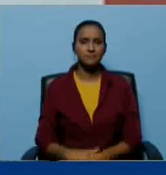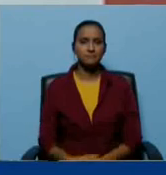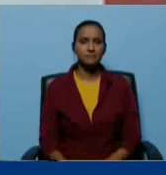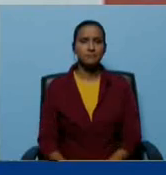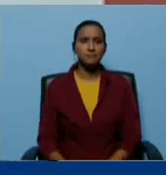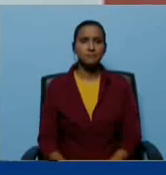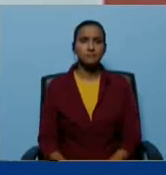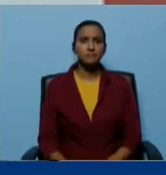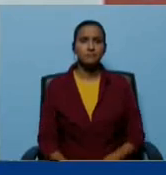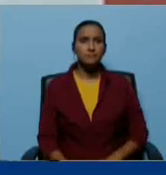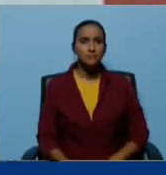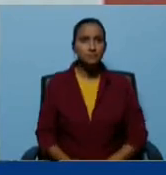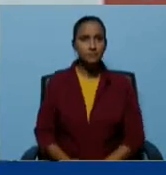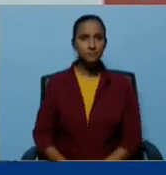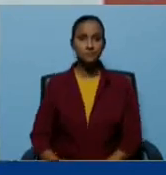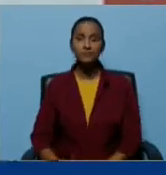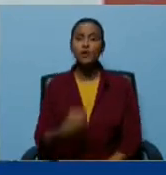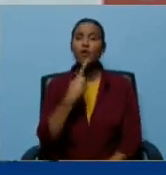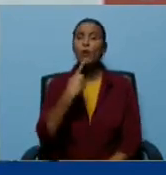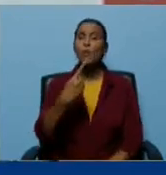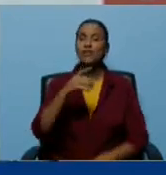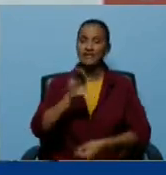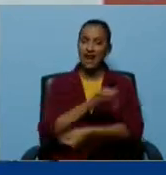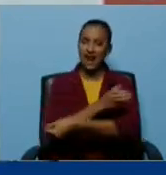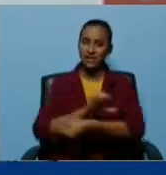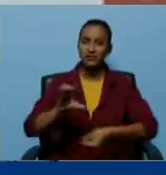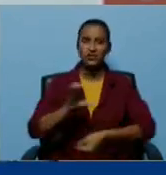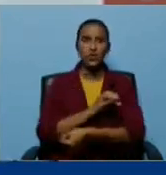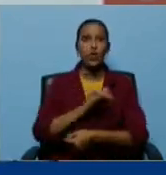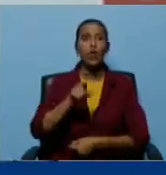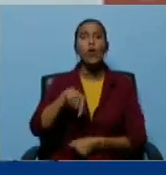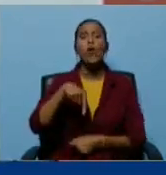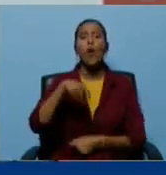como dice la canción, en una tarde tan linda como esta.